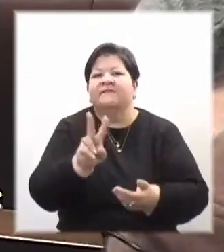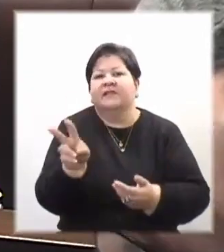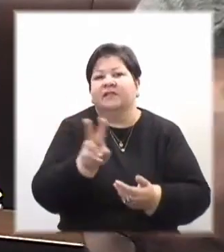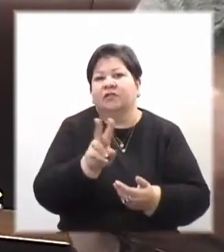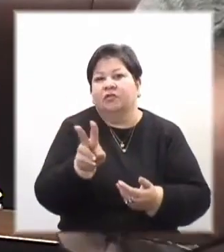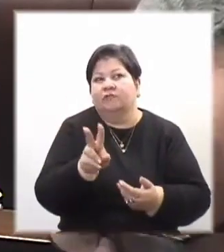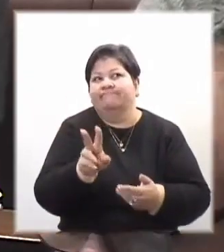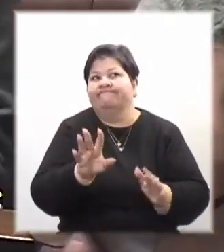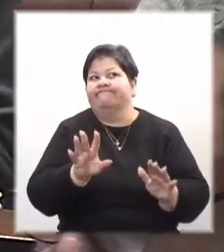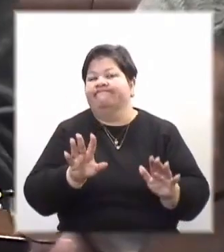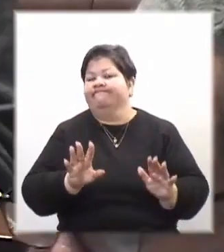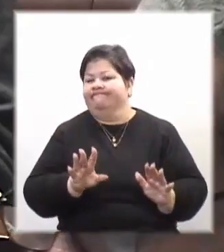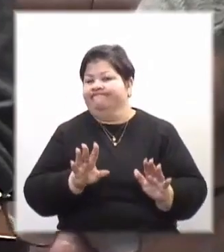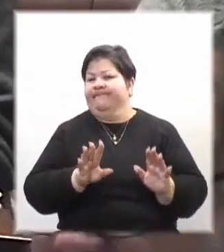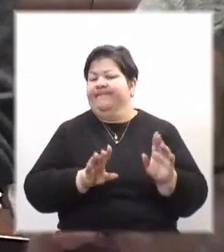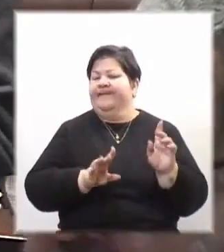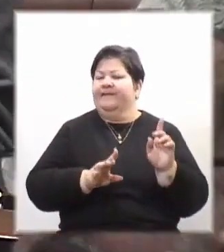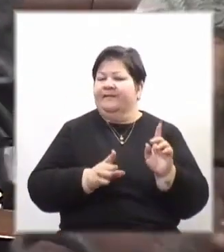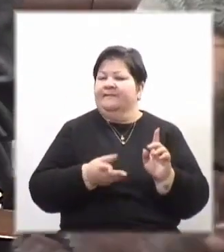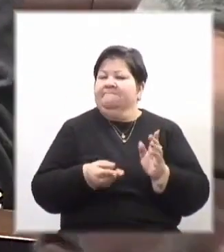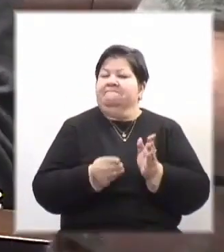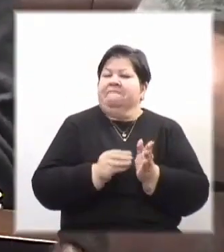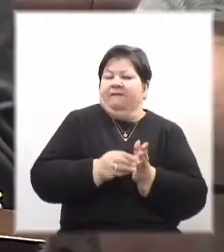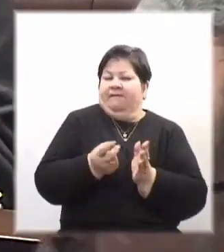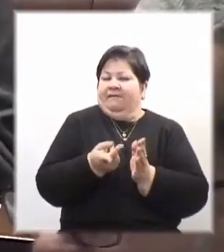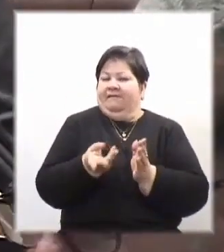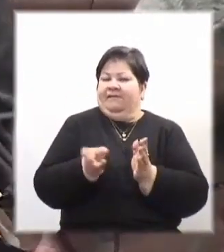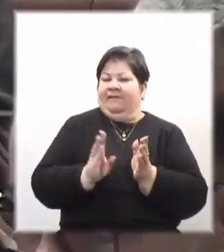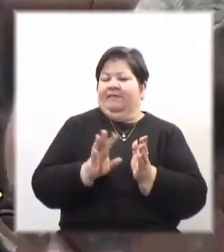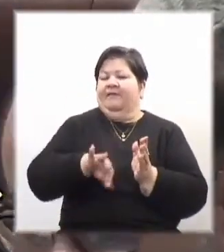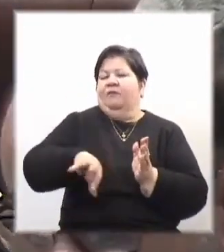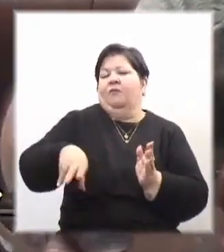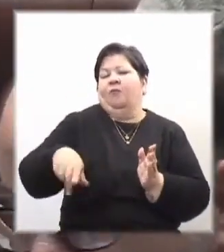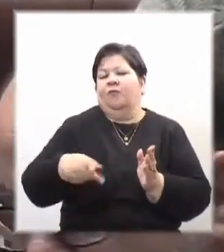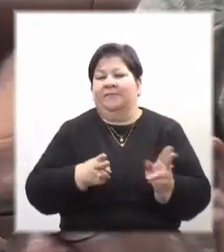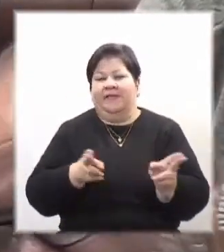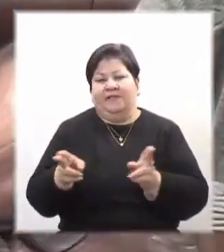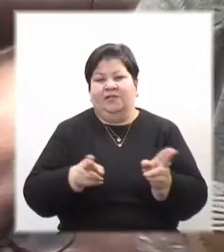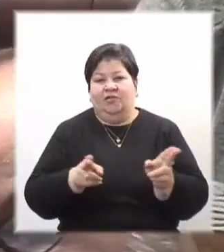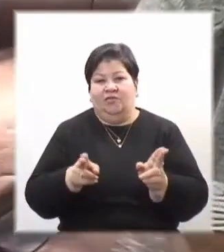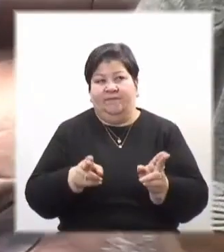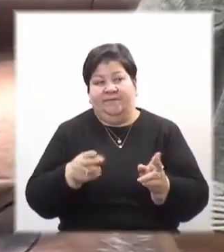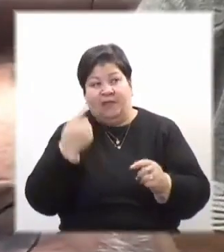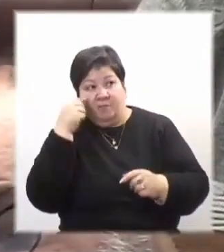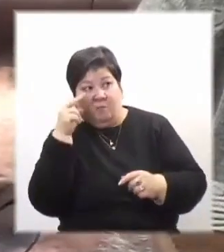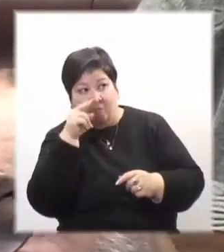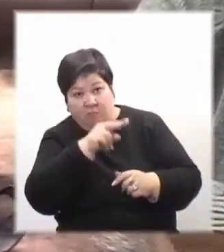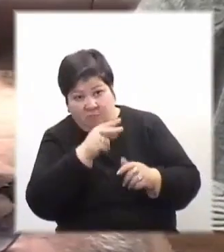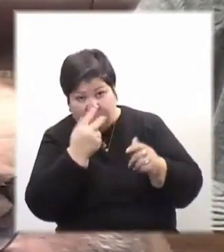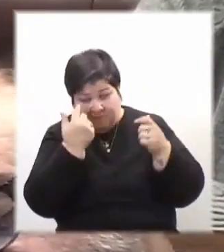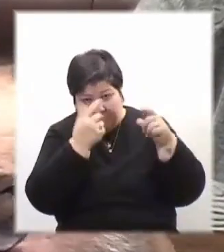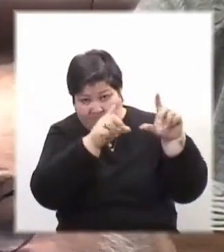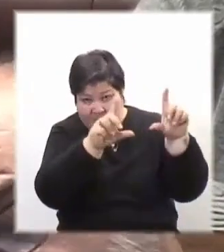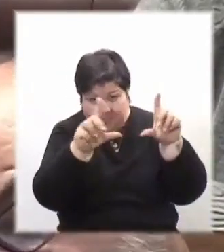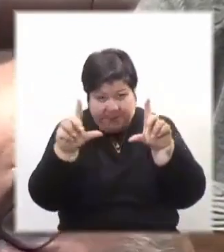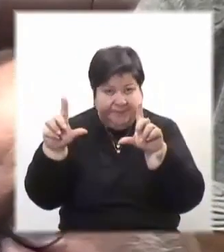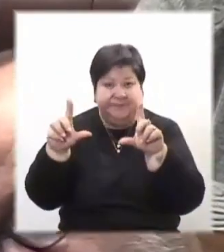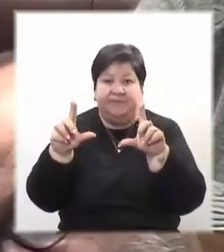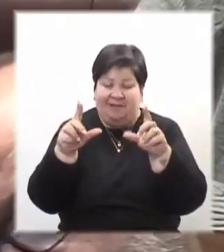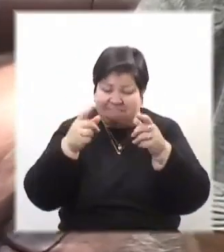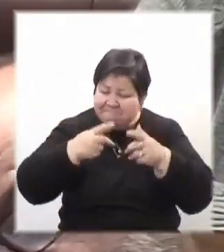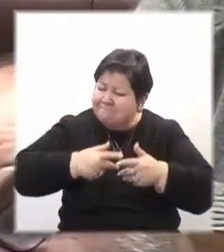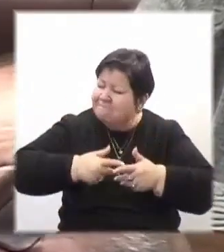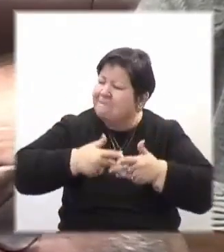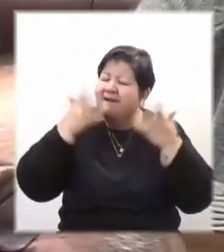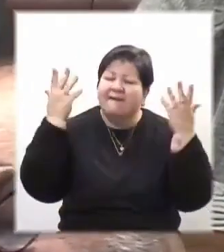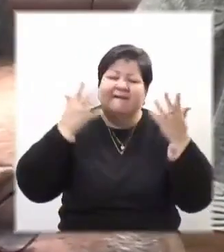subestimen algo la cantidad de hurtos ocurría en el período es decir que esto que mostramos de repente es más grave